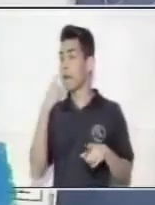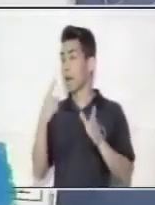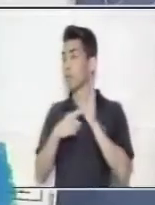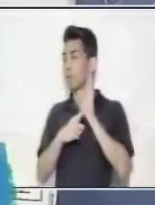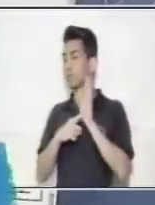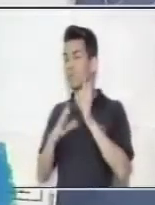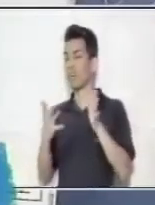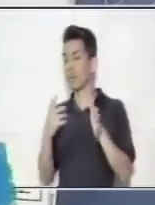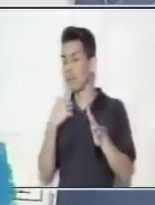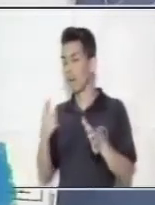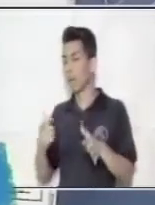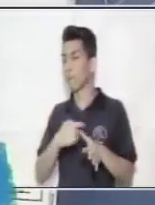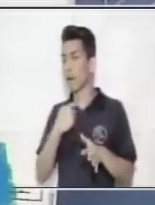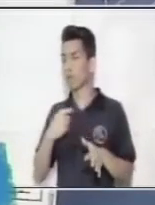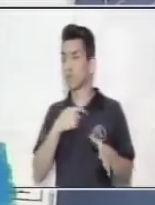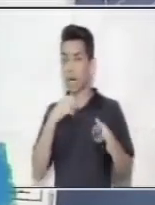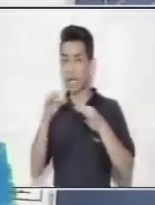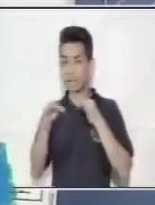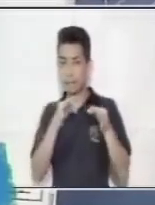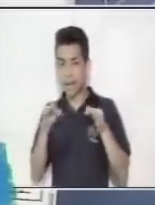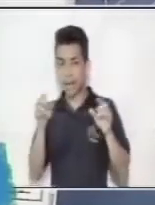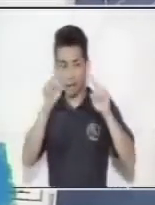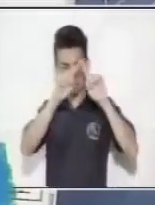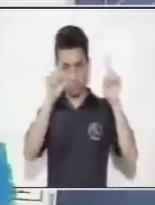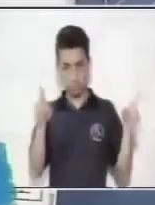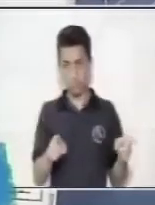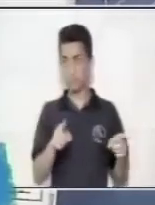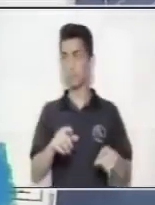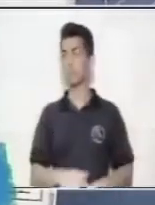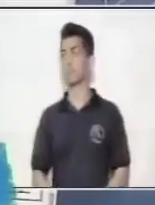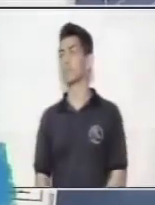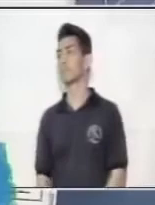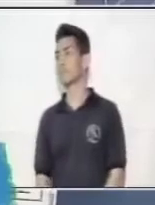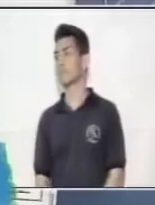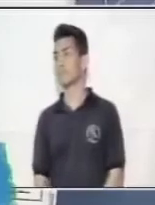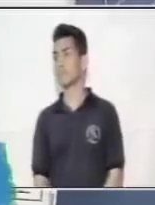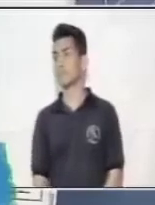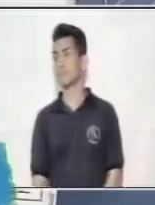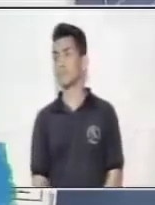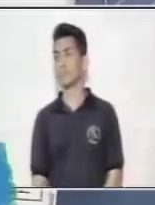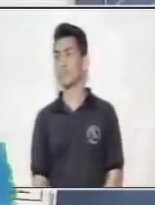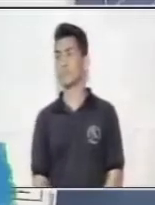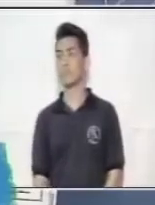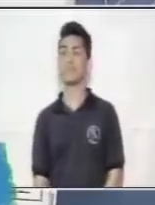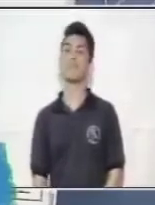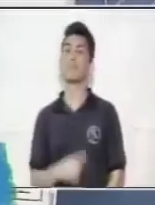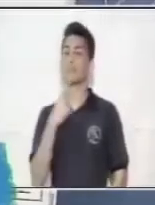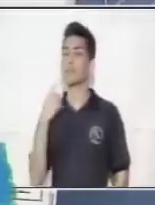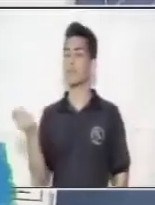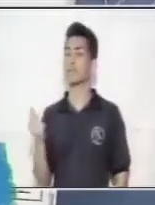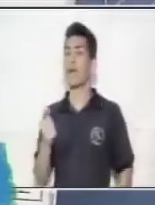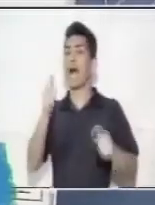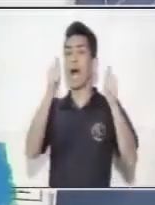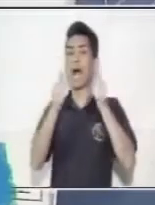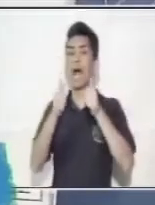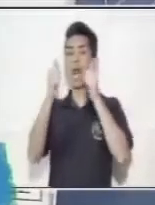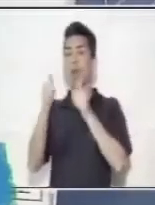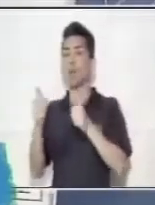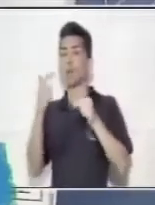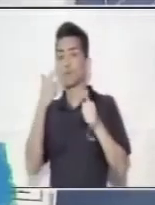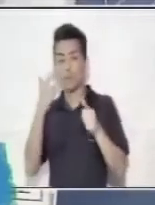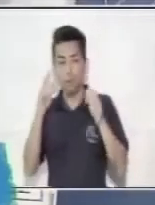el profesor explica. Y la segunda proposición va a ser los alumnos prestan